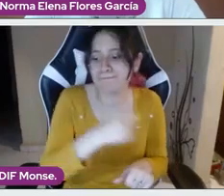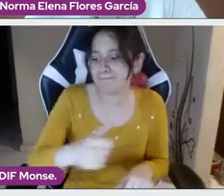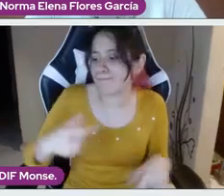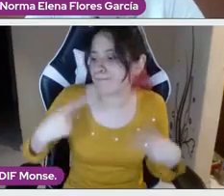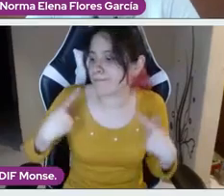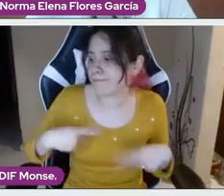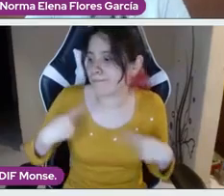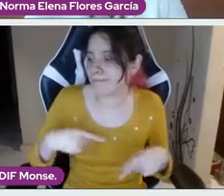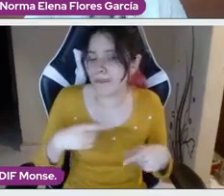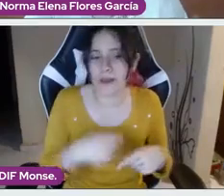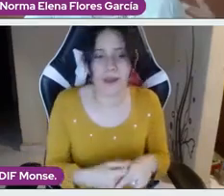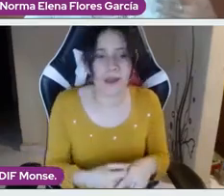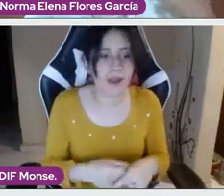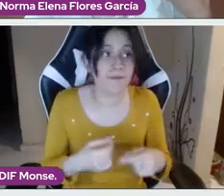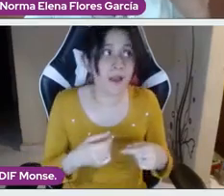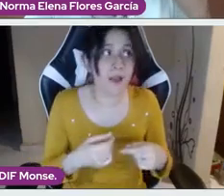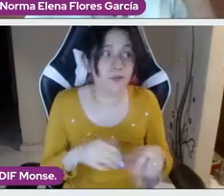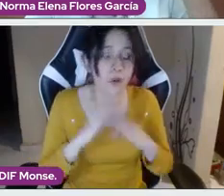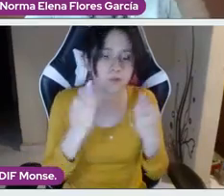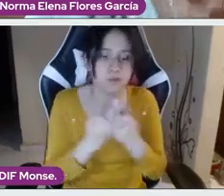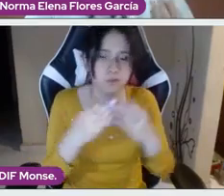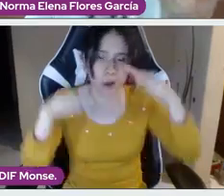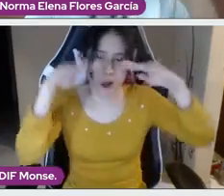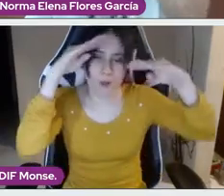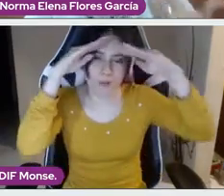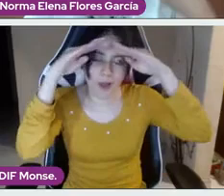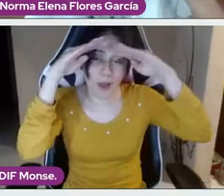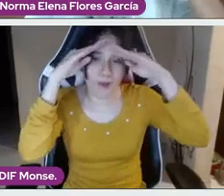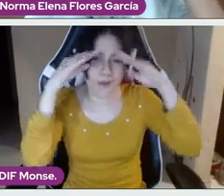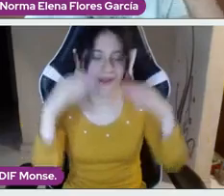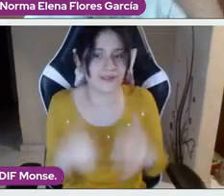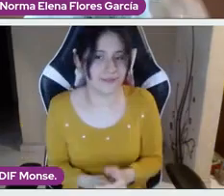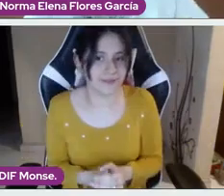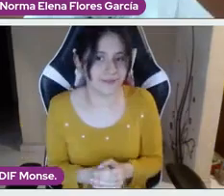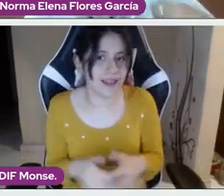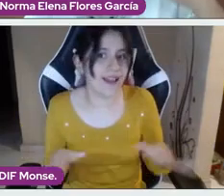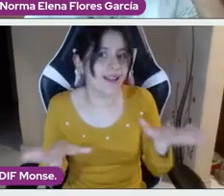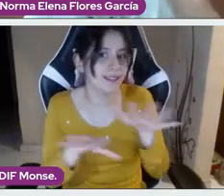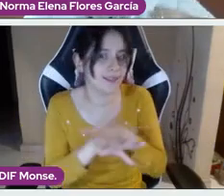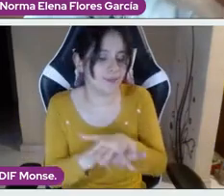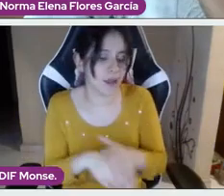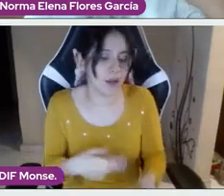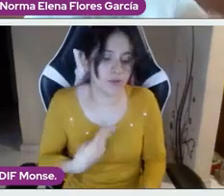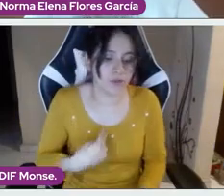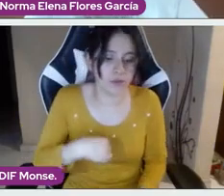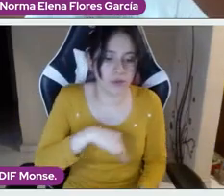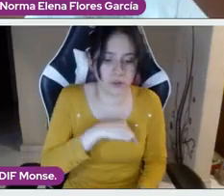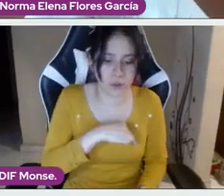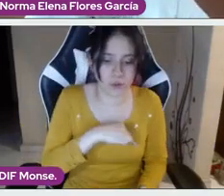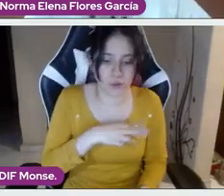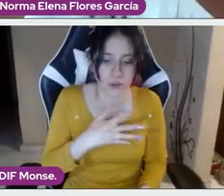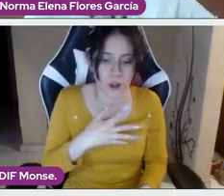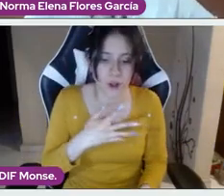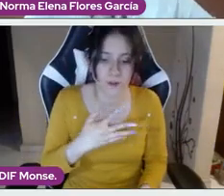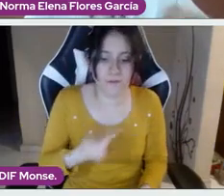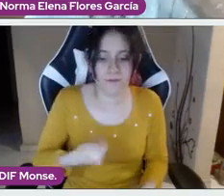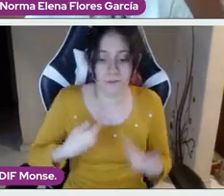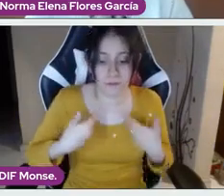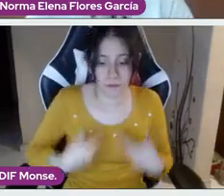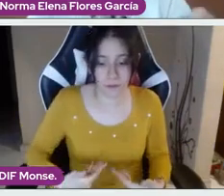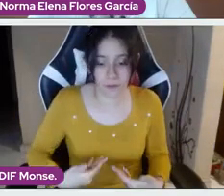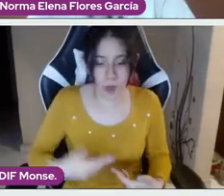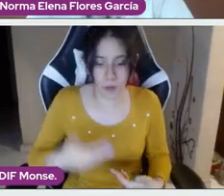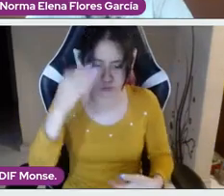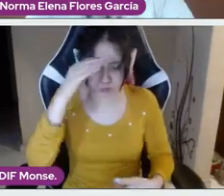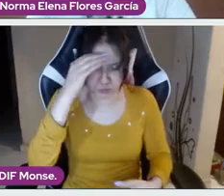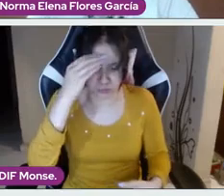y nosotros. Entonces, si nosotras y nosotros nos conocemos cómo actuamos, no importa